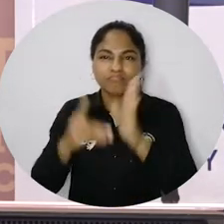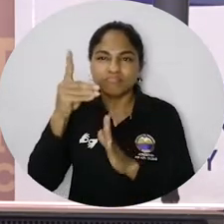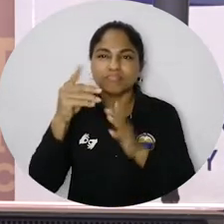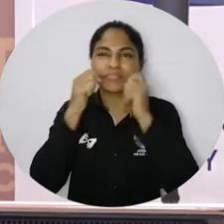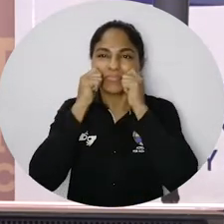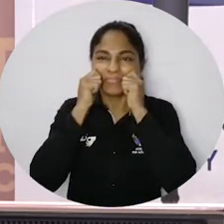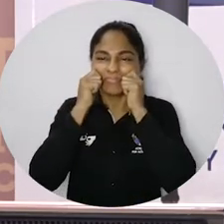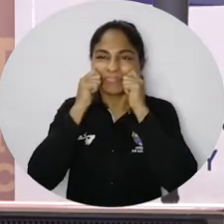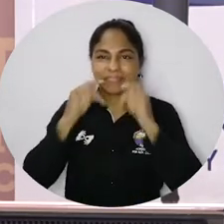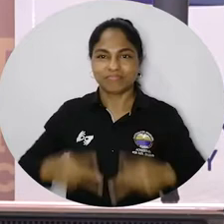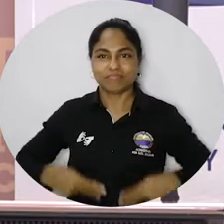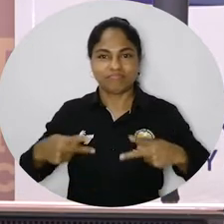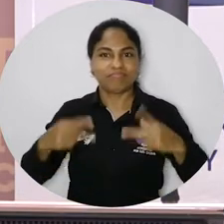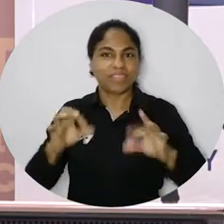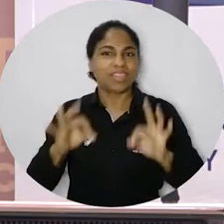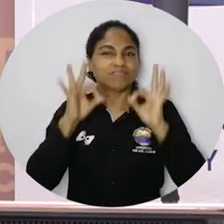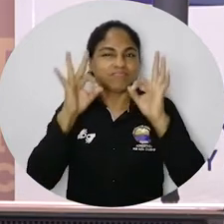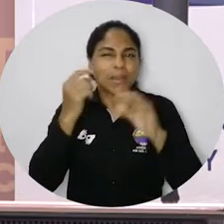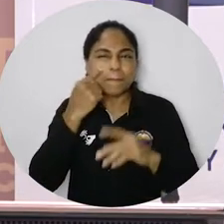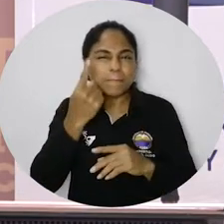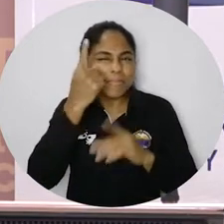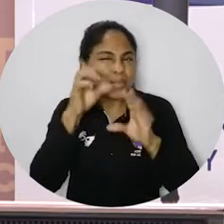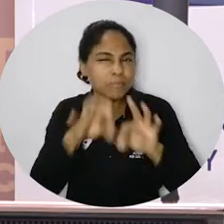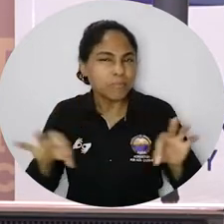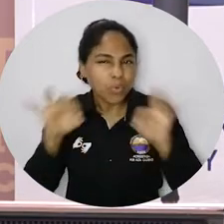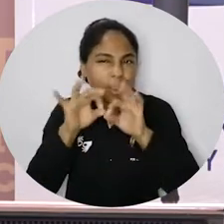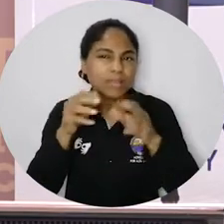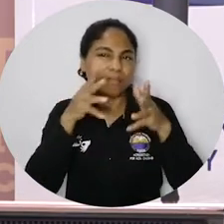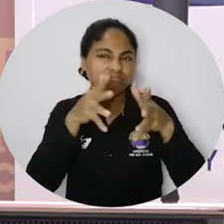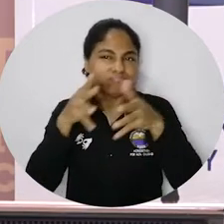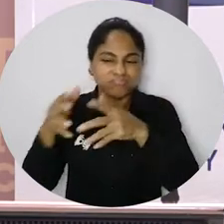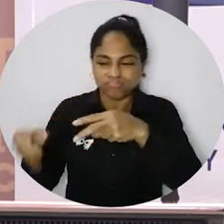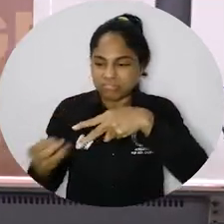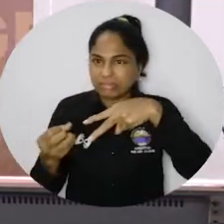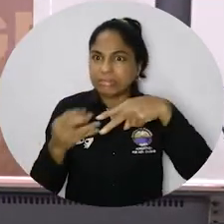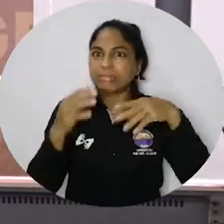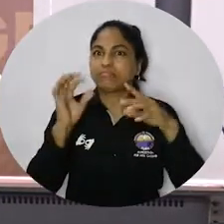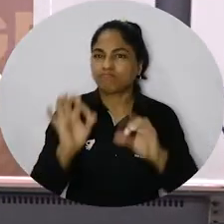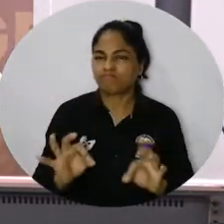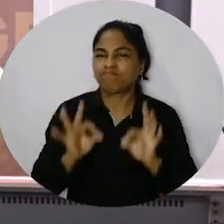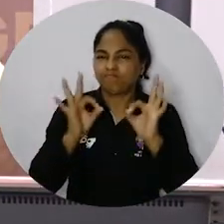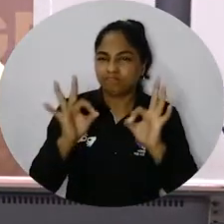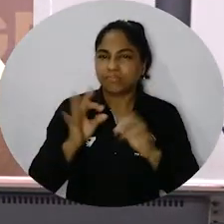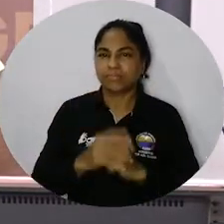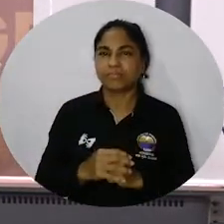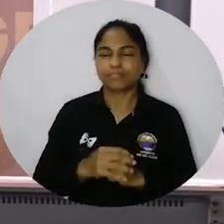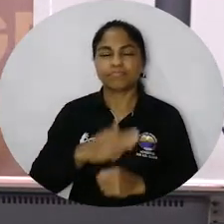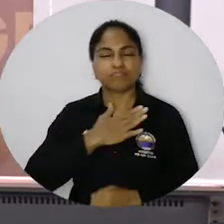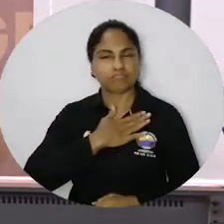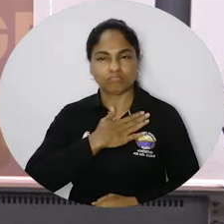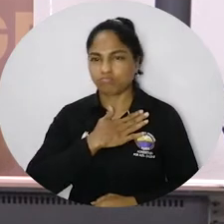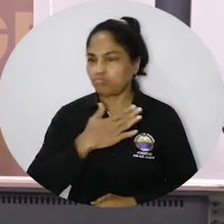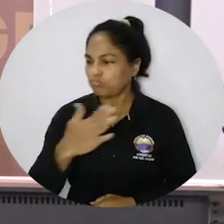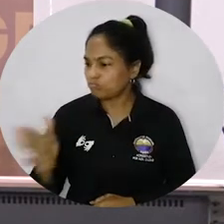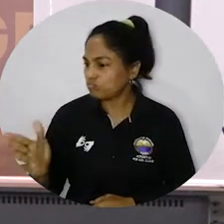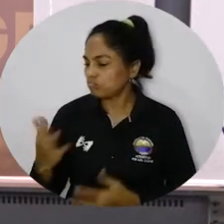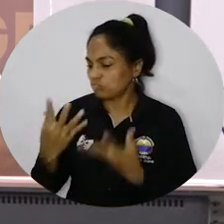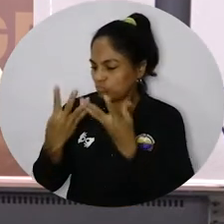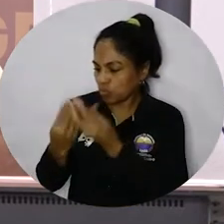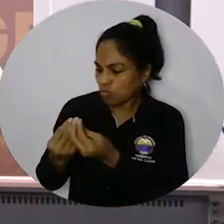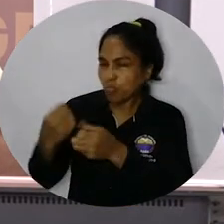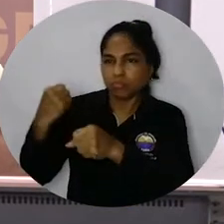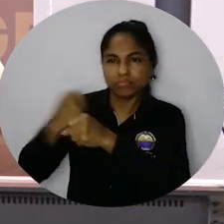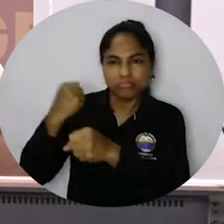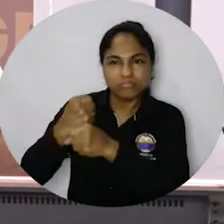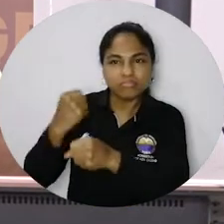vida. Evidentemente, empezando desde lo primero que tenemos que hacer, que es educación de calidad. Estamos más que prestos con todo el equipo